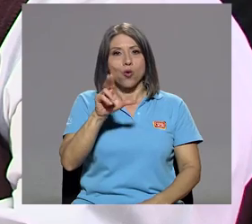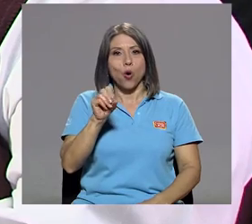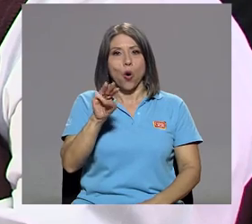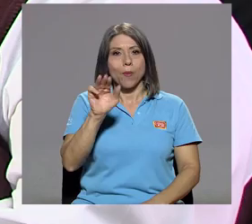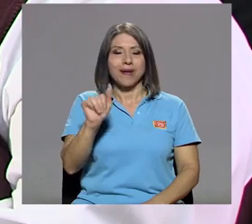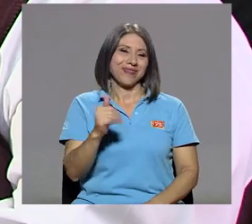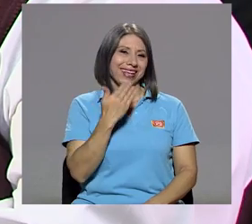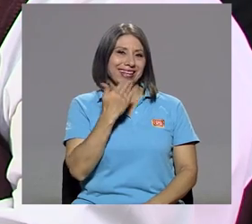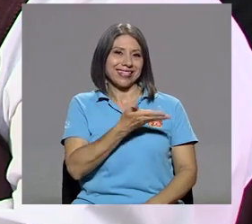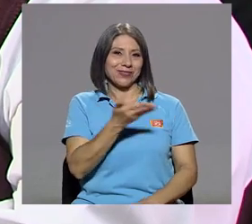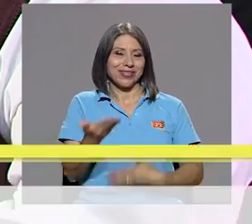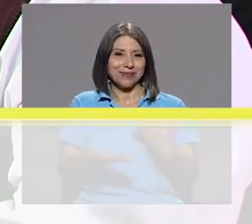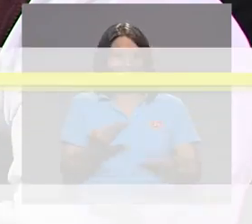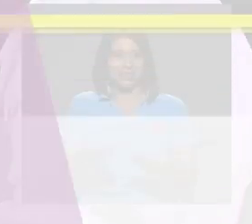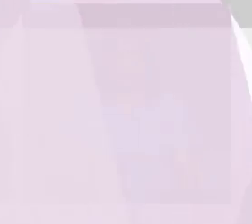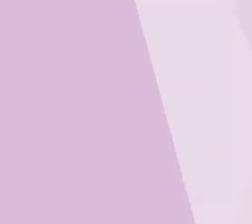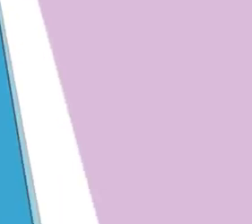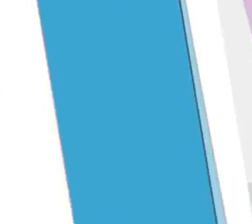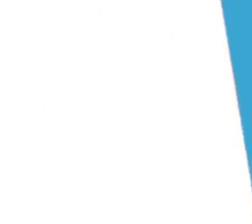gracias a ustedes, más bien, para servirles.